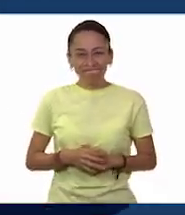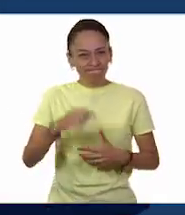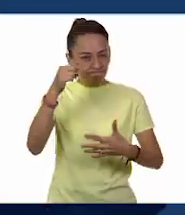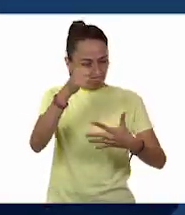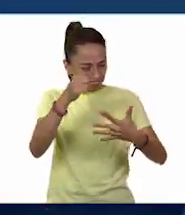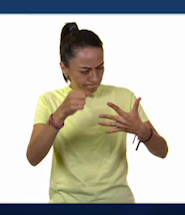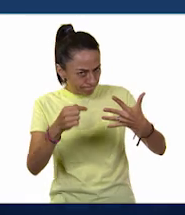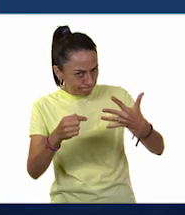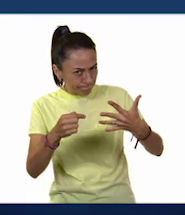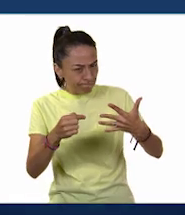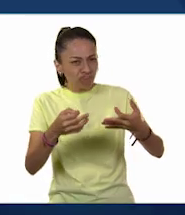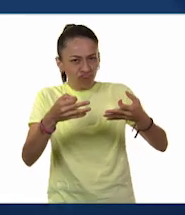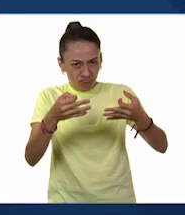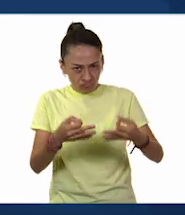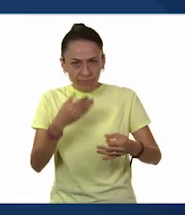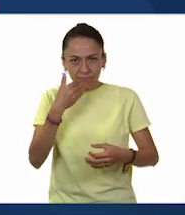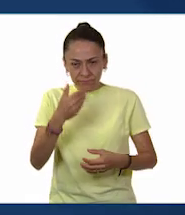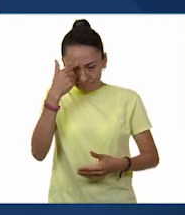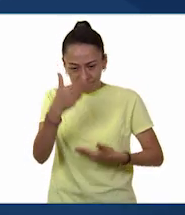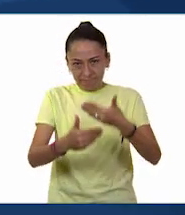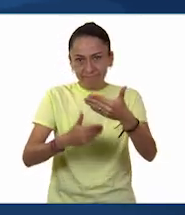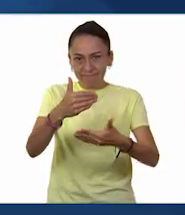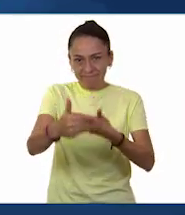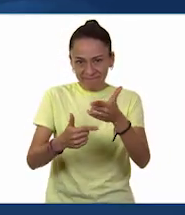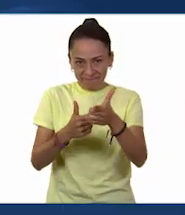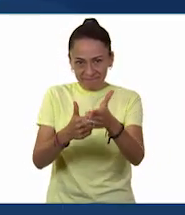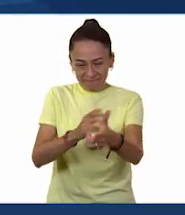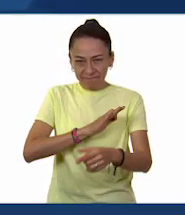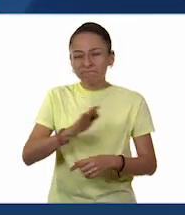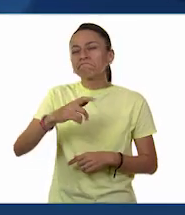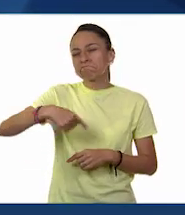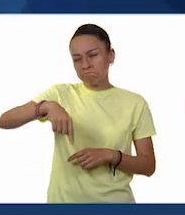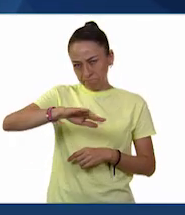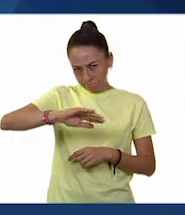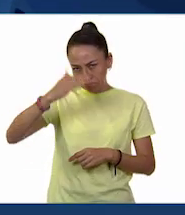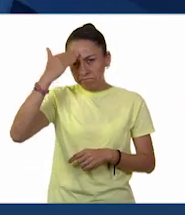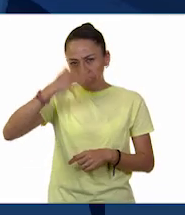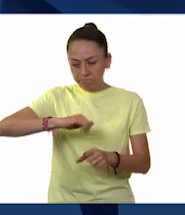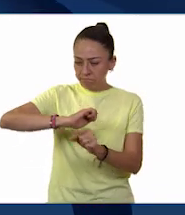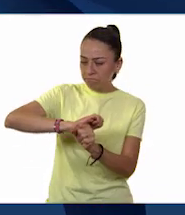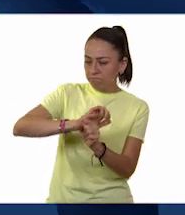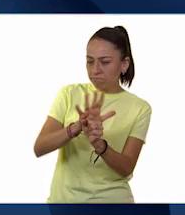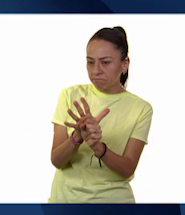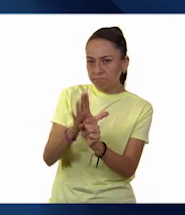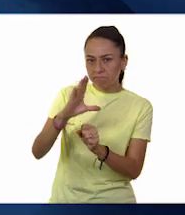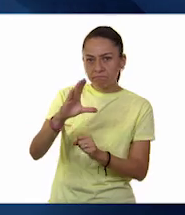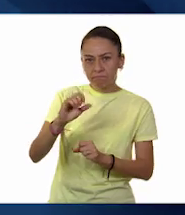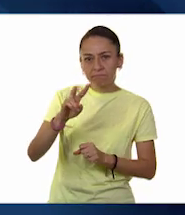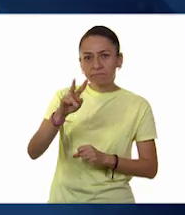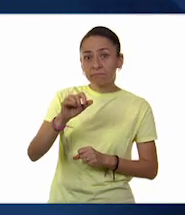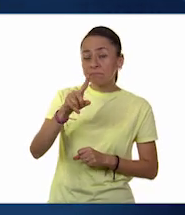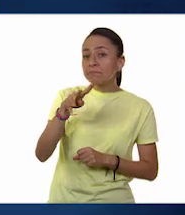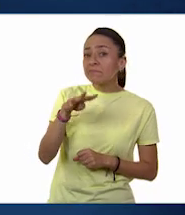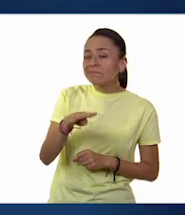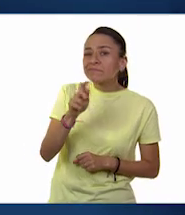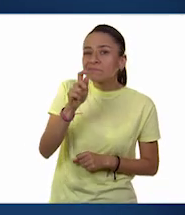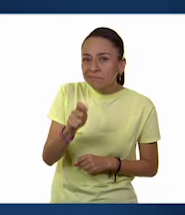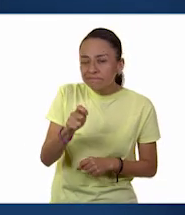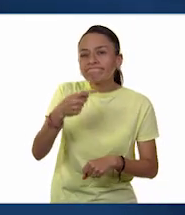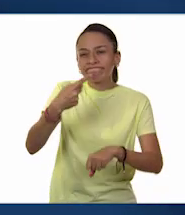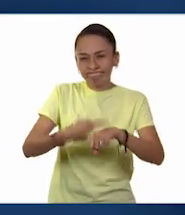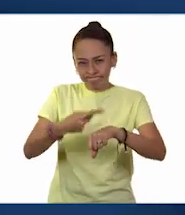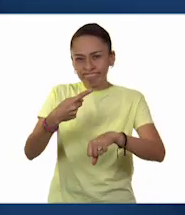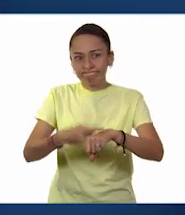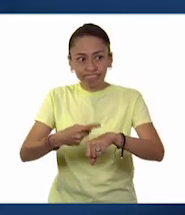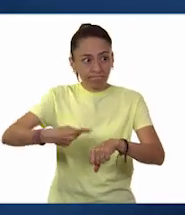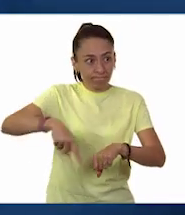Buenas prácticas para seguir adelante. Como todos sabemos, la COVID-19 es una enfermedad que se contagia muy fácilmente entre las